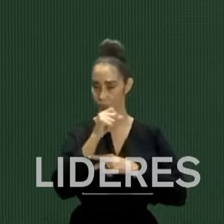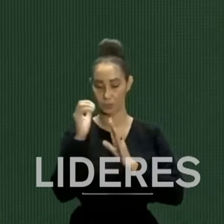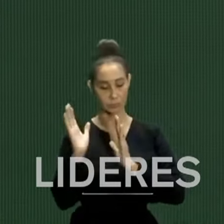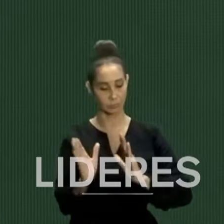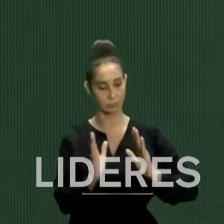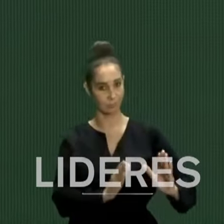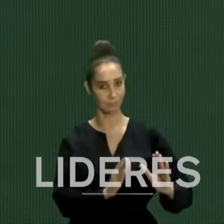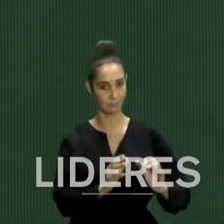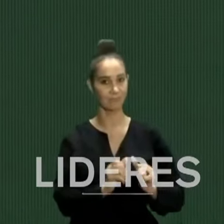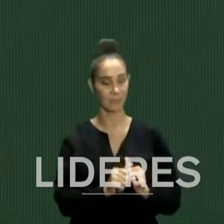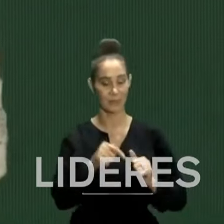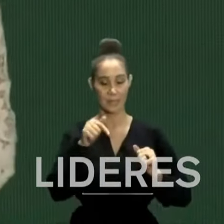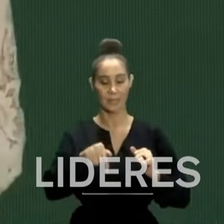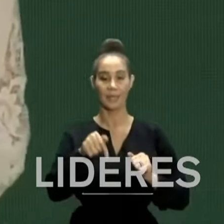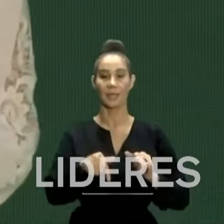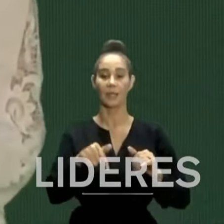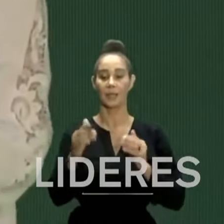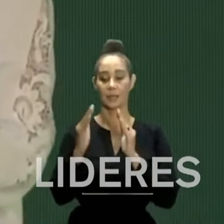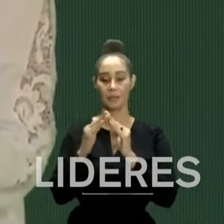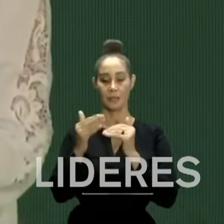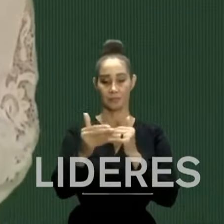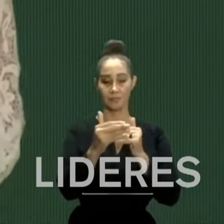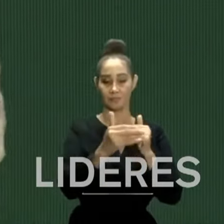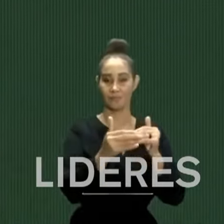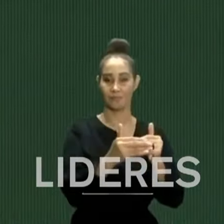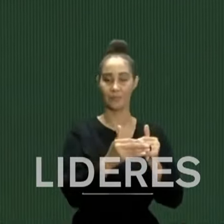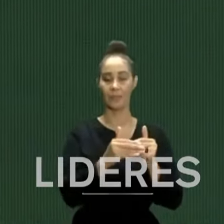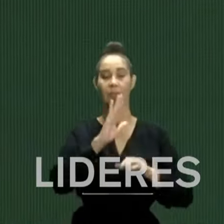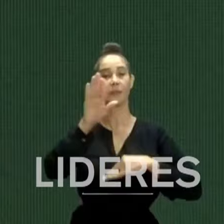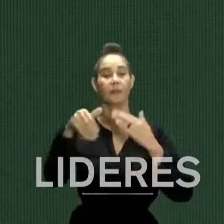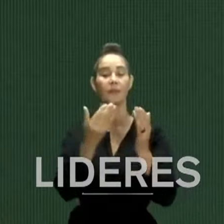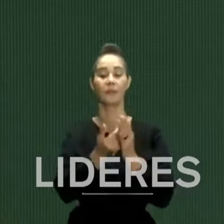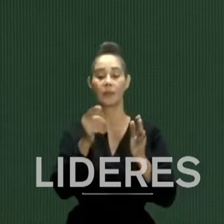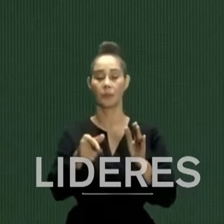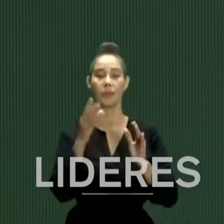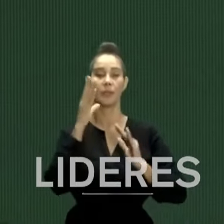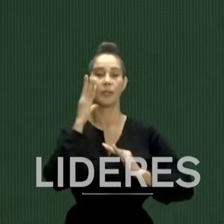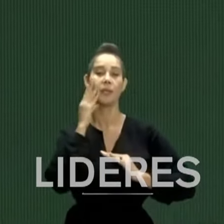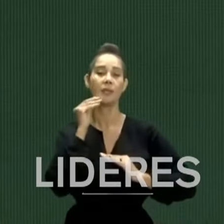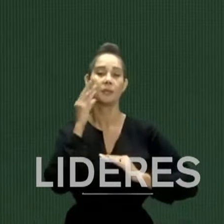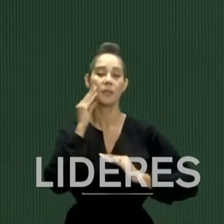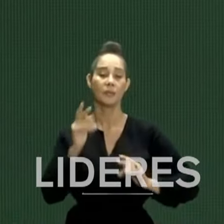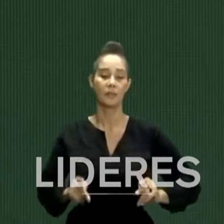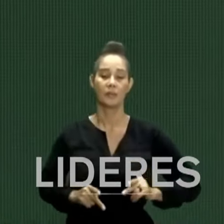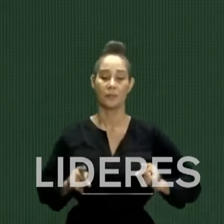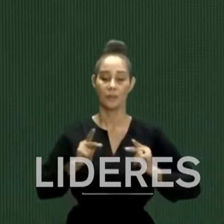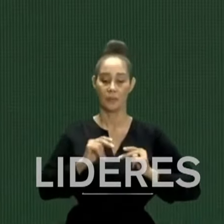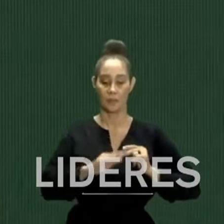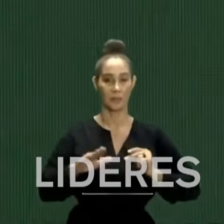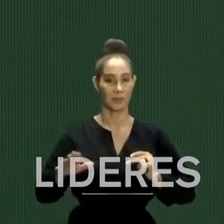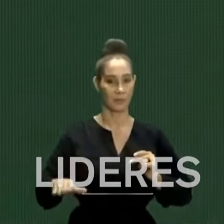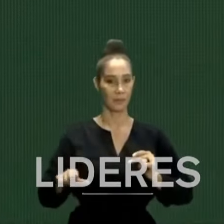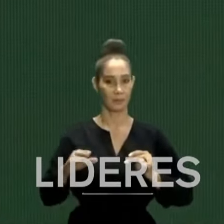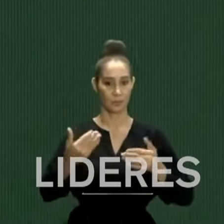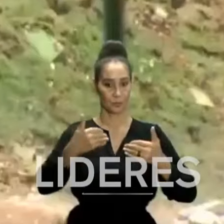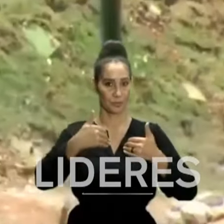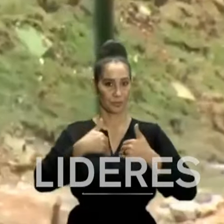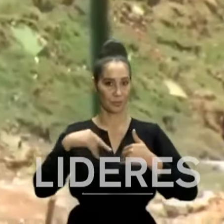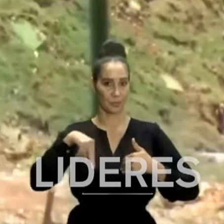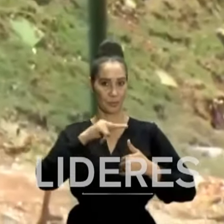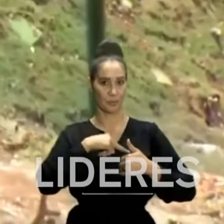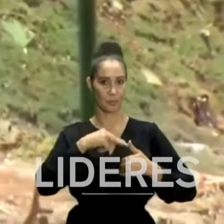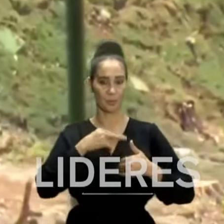ordenado y limpio que tienen estos vecinos, en cada una de esas experiencias de vida, tenemos nosotros una